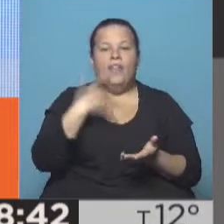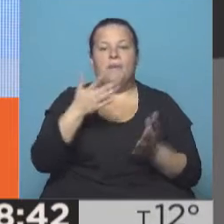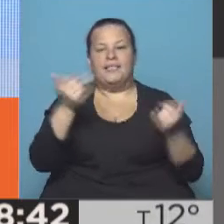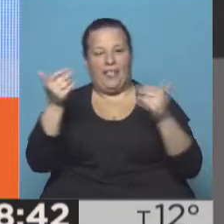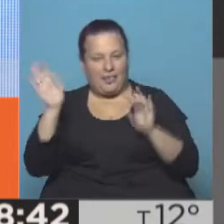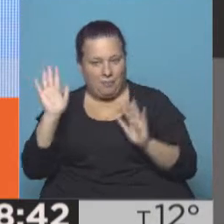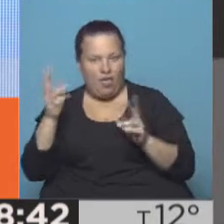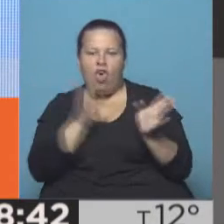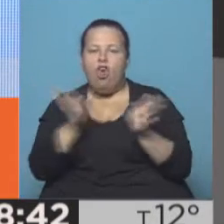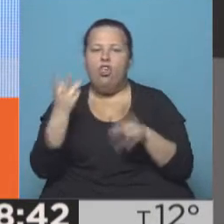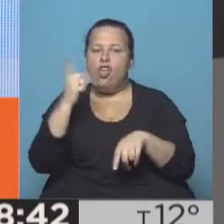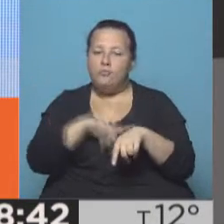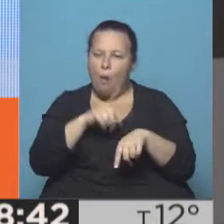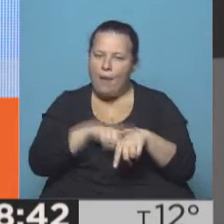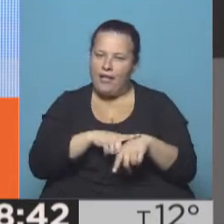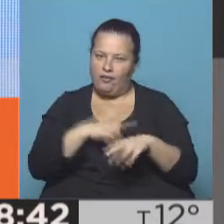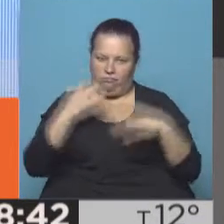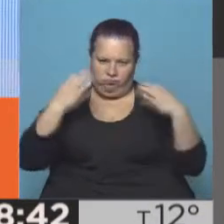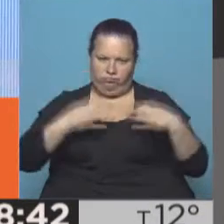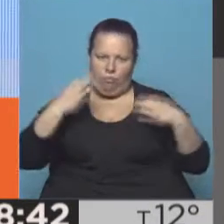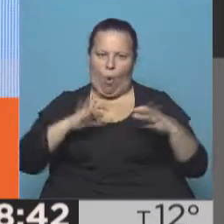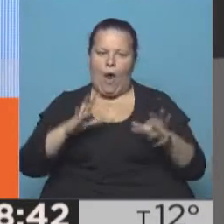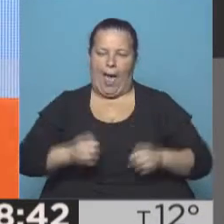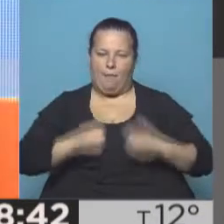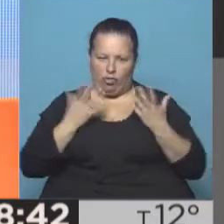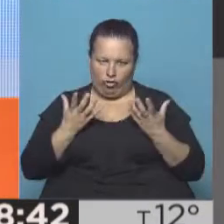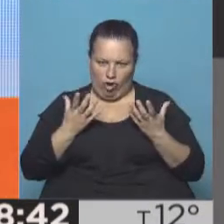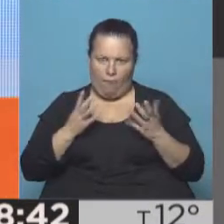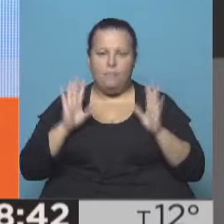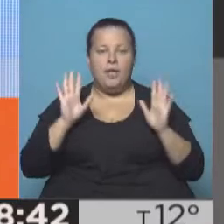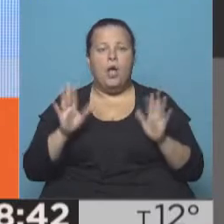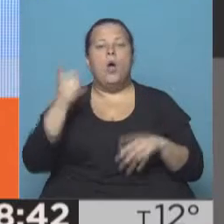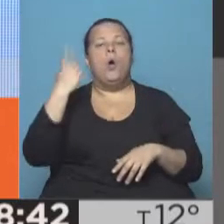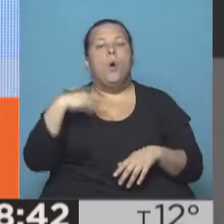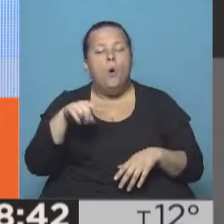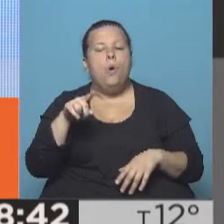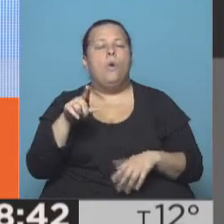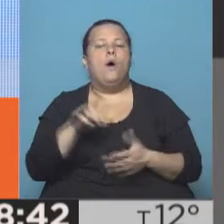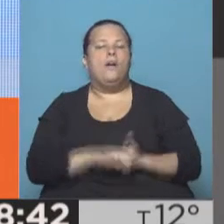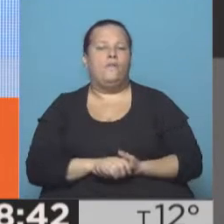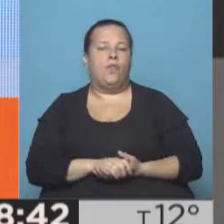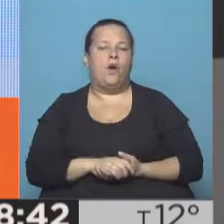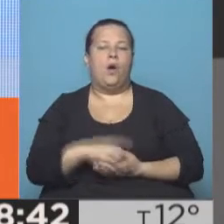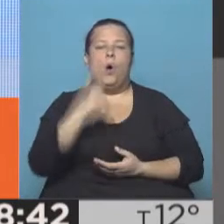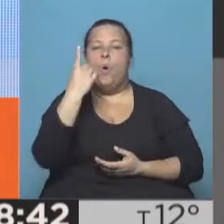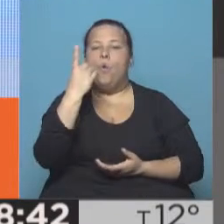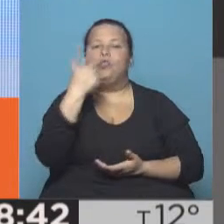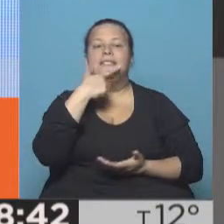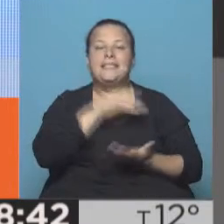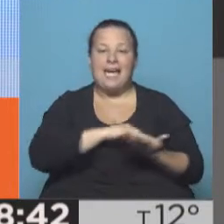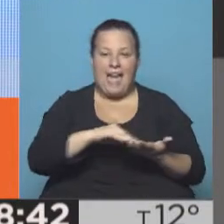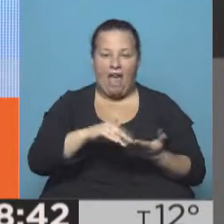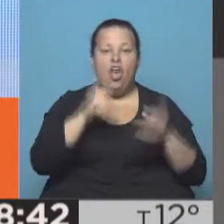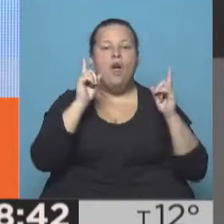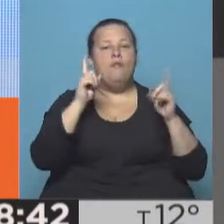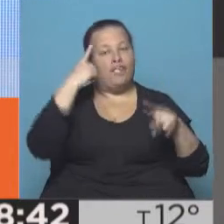despide. Son dos momentos de mucha autenticidad y de mucha emoción. Y cuando uno de los senadores, que era un